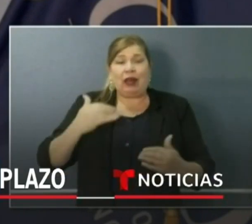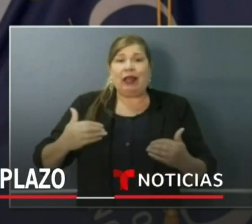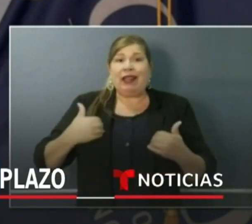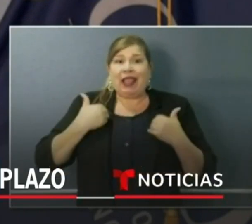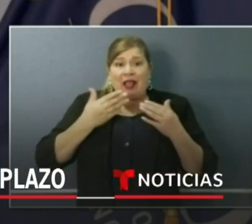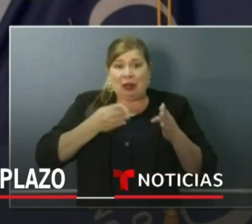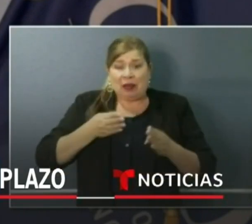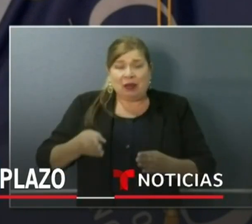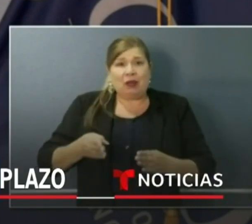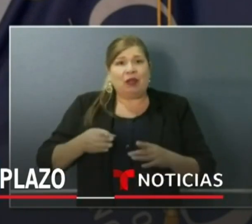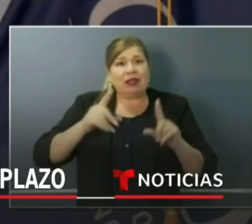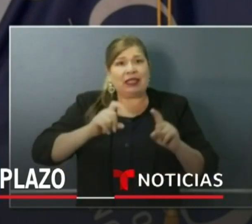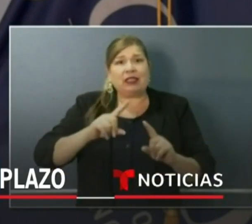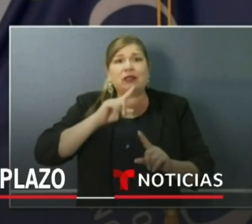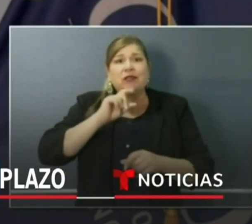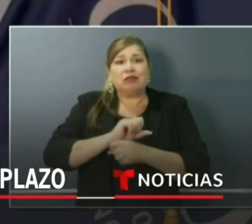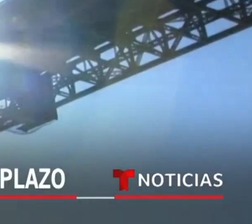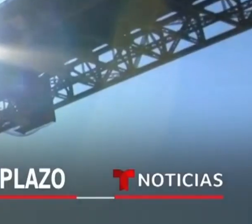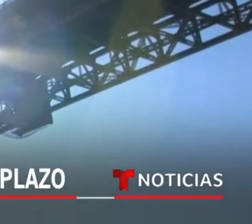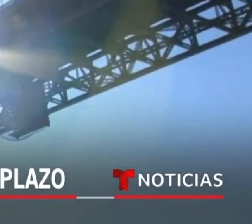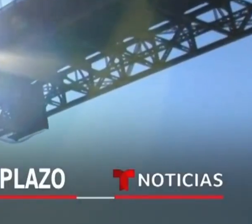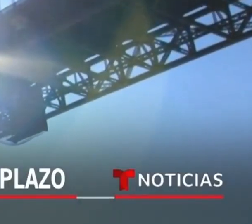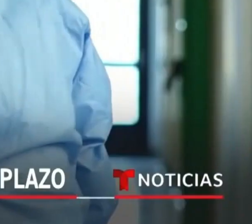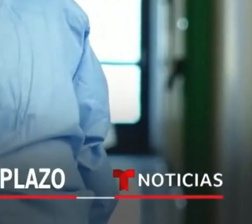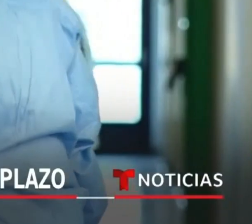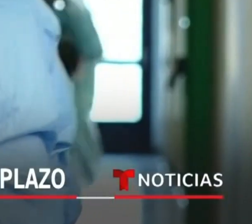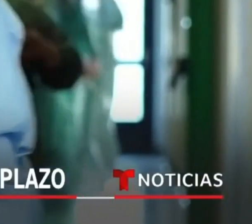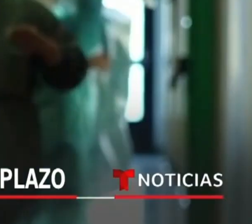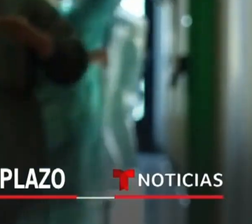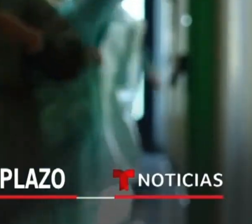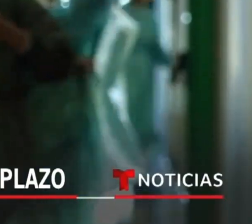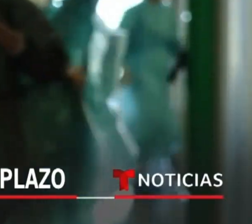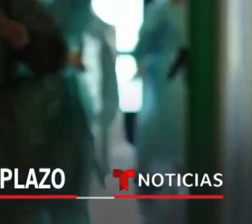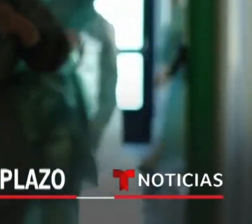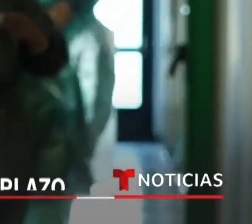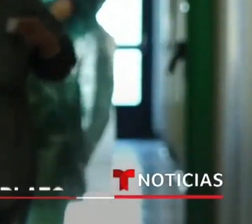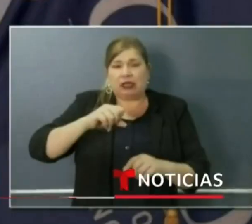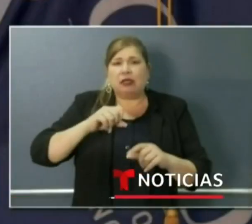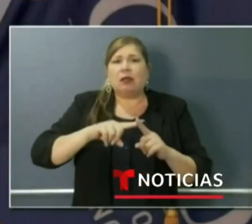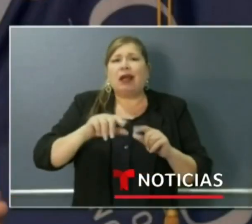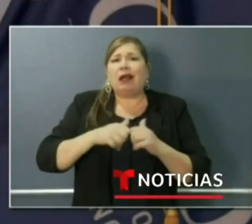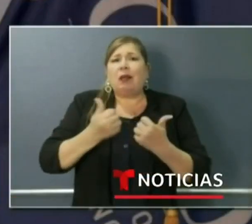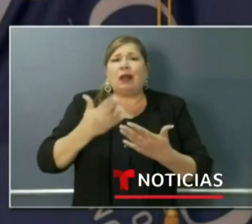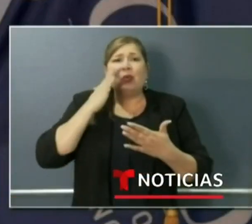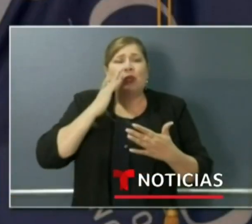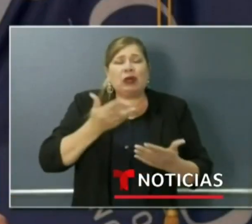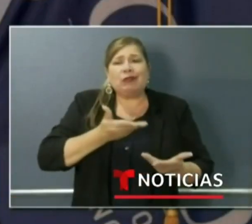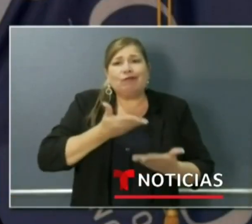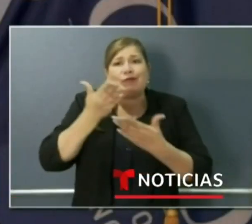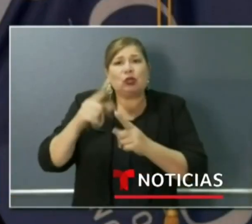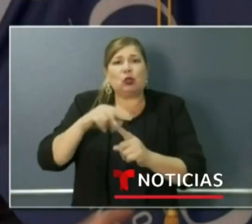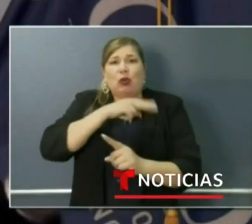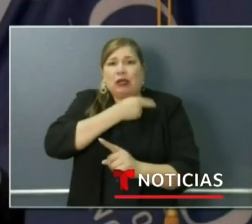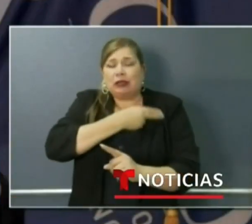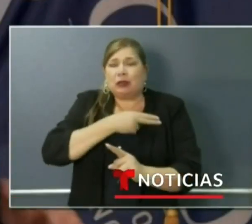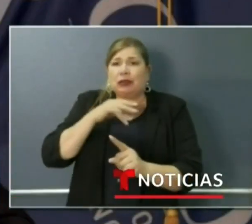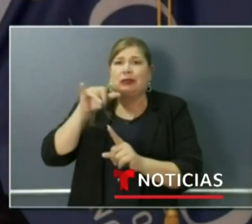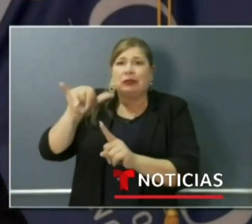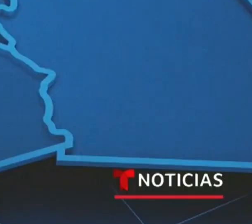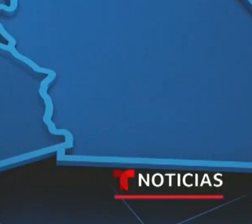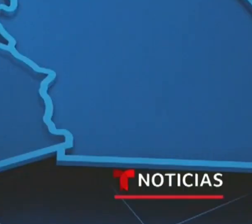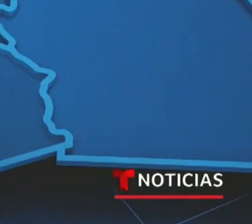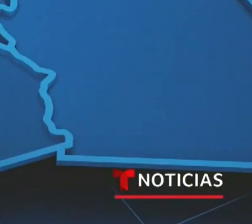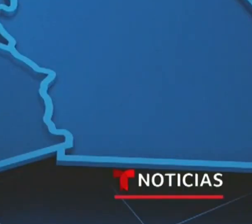En todo California, los casos positivos de COVID-19 ya son más de 2,000 y el gobernador reiteró el llamado a los